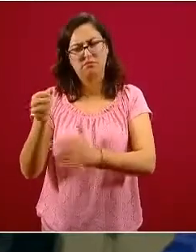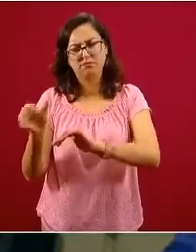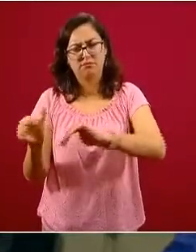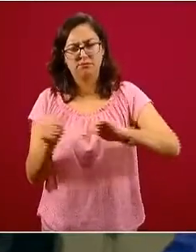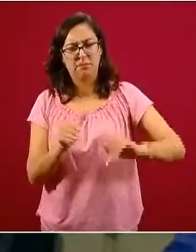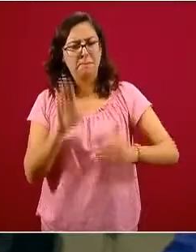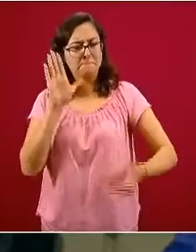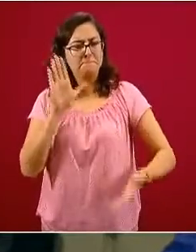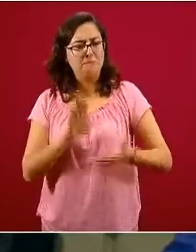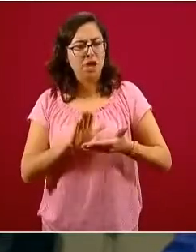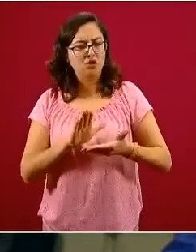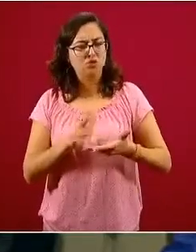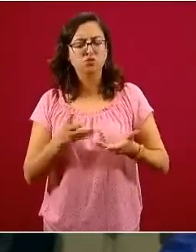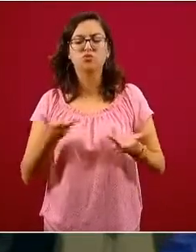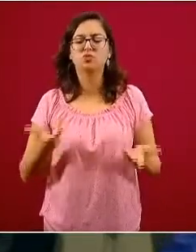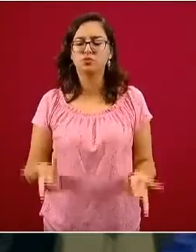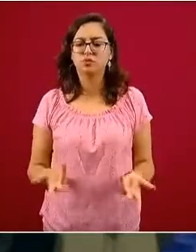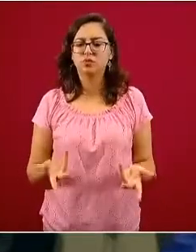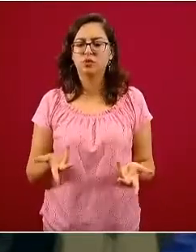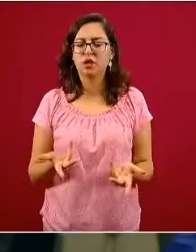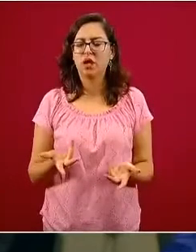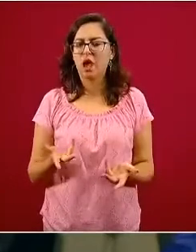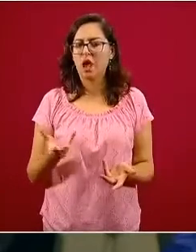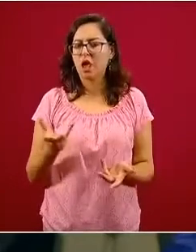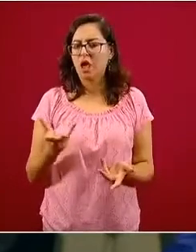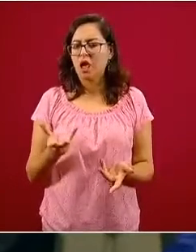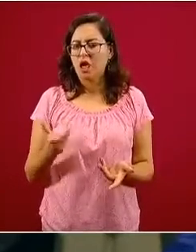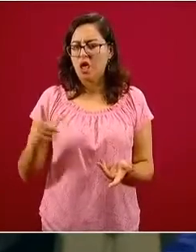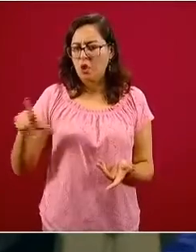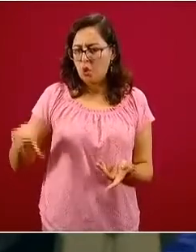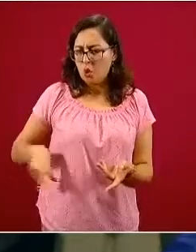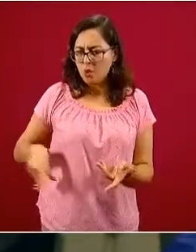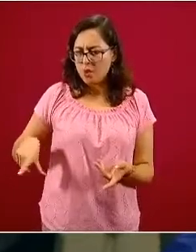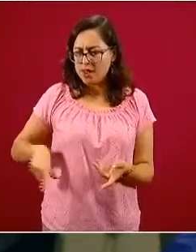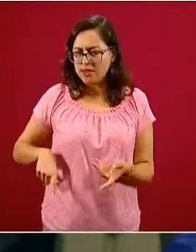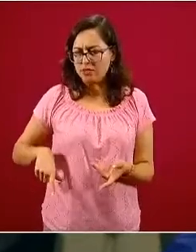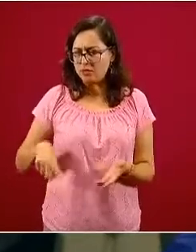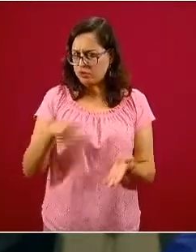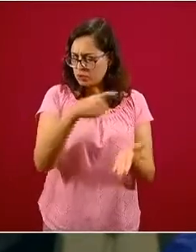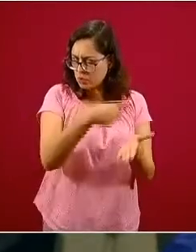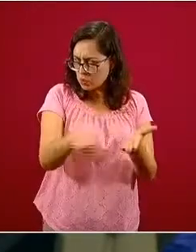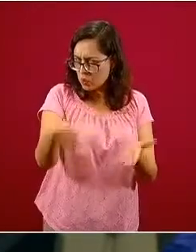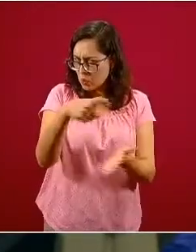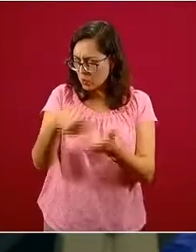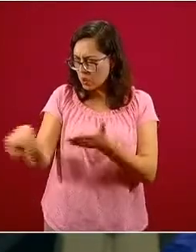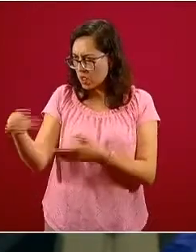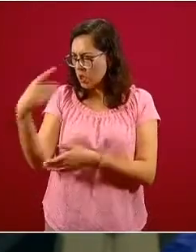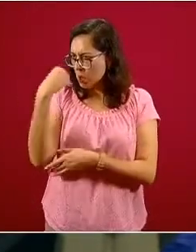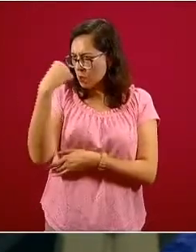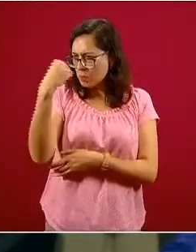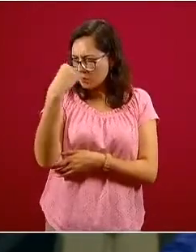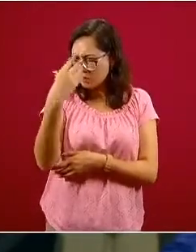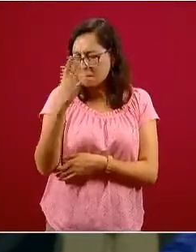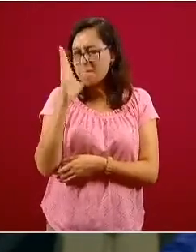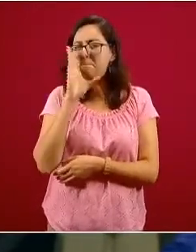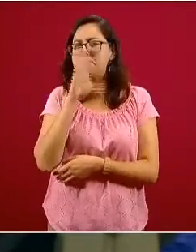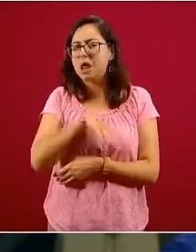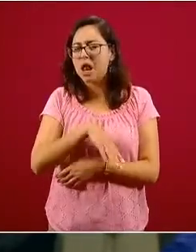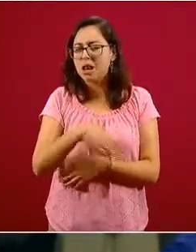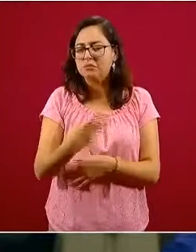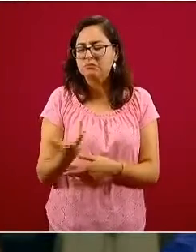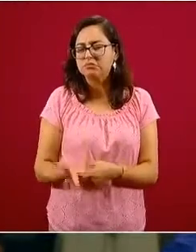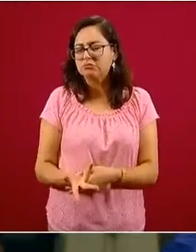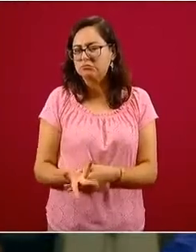tenemos de qué tipo de alimentos han comprado los gobiernos anteriores y qué parámetro o cuánto